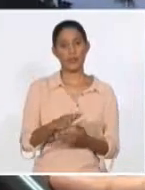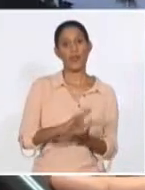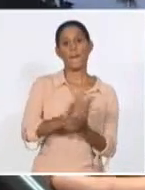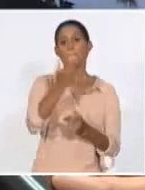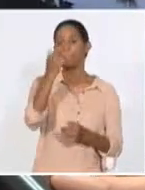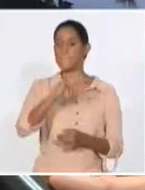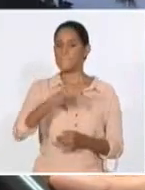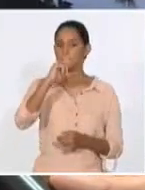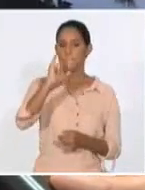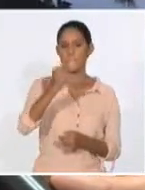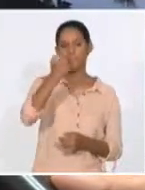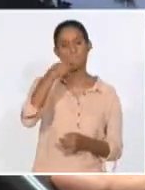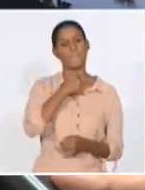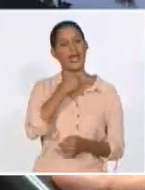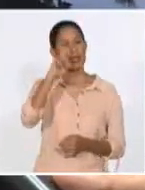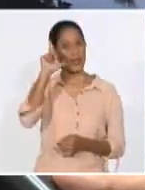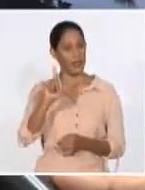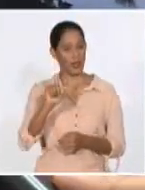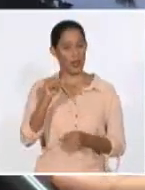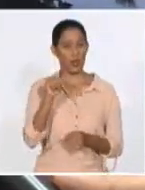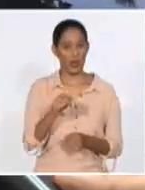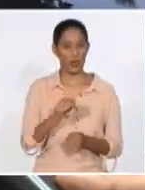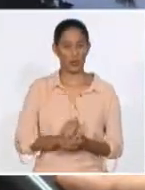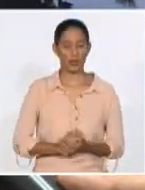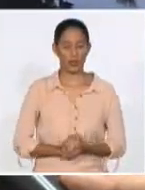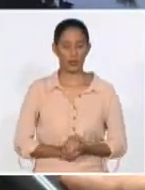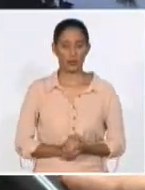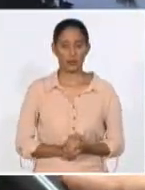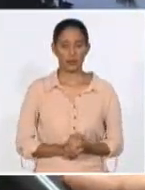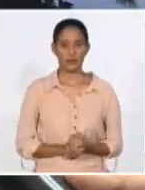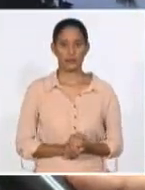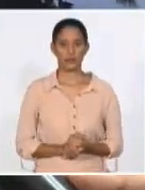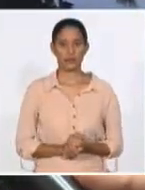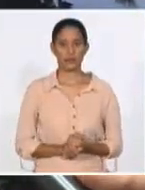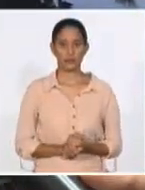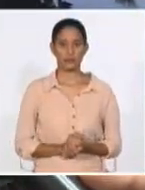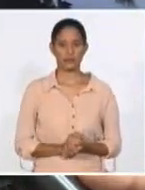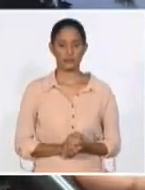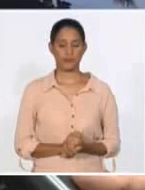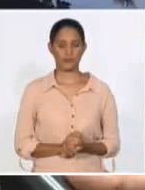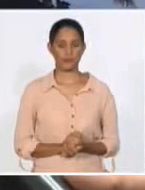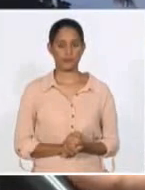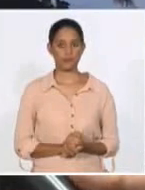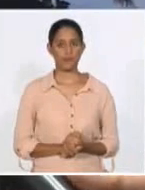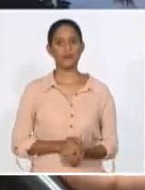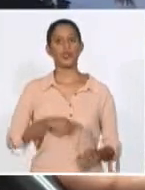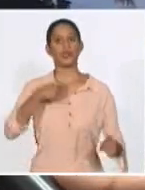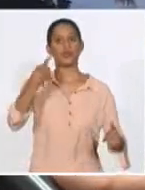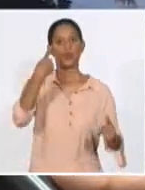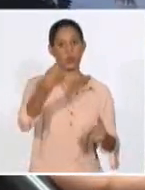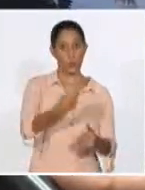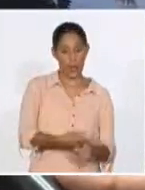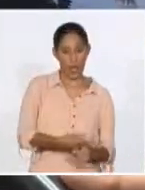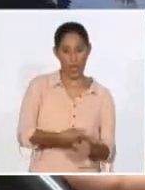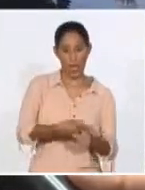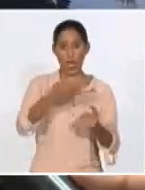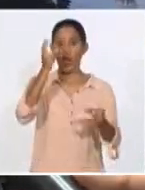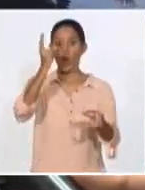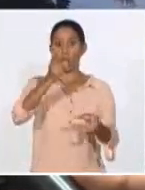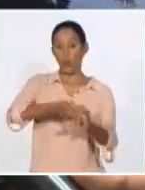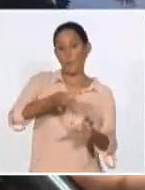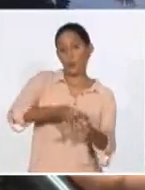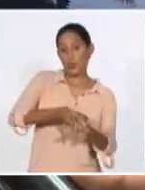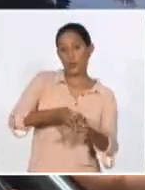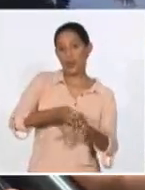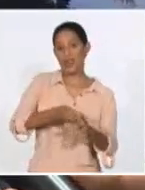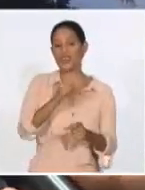F de Mariel que sumado a la la logística de combustible que también está compleja en la generación distribuida tiene un